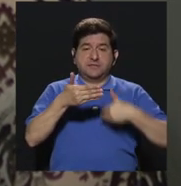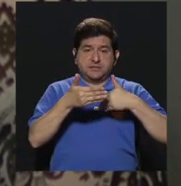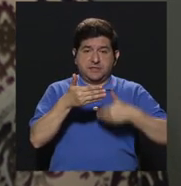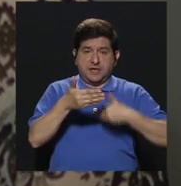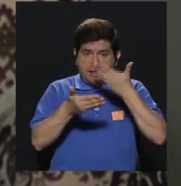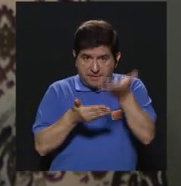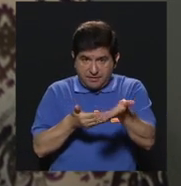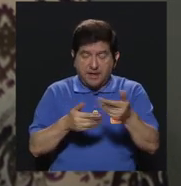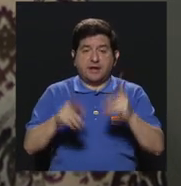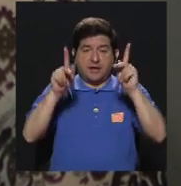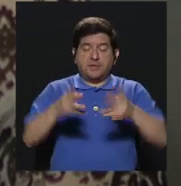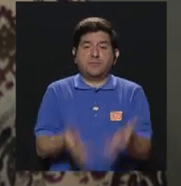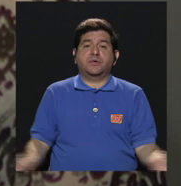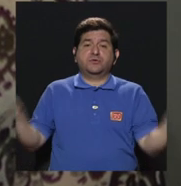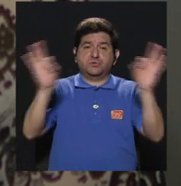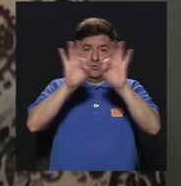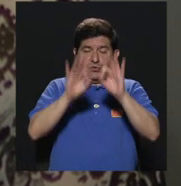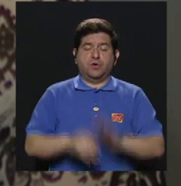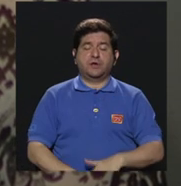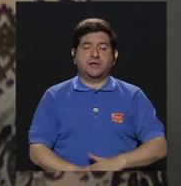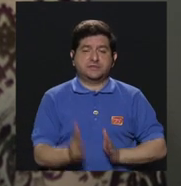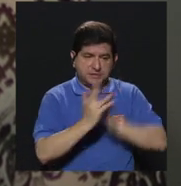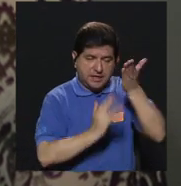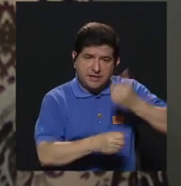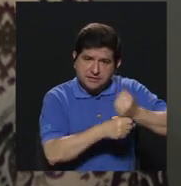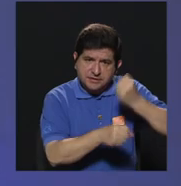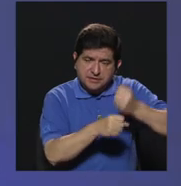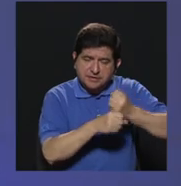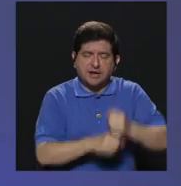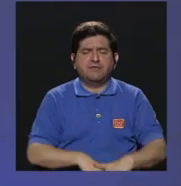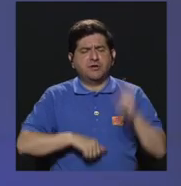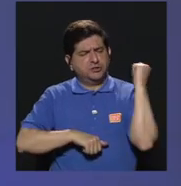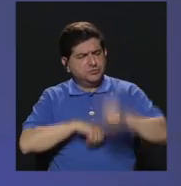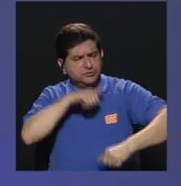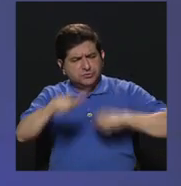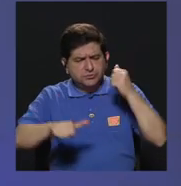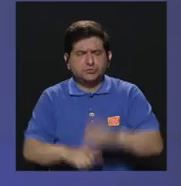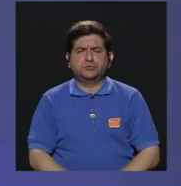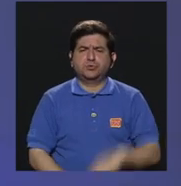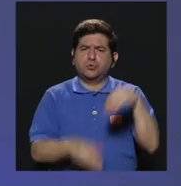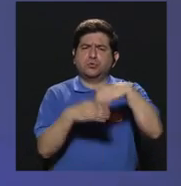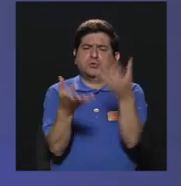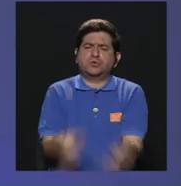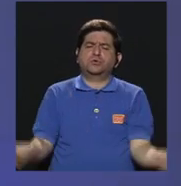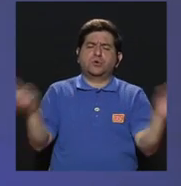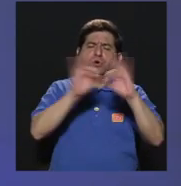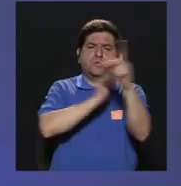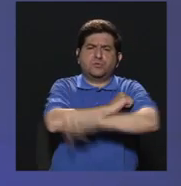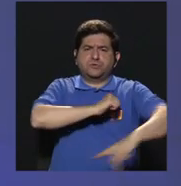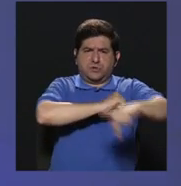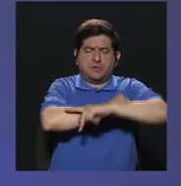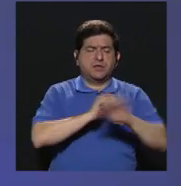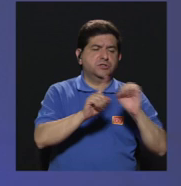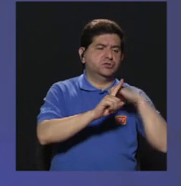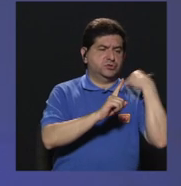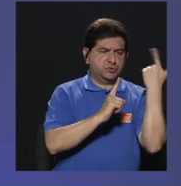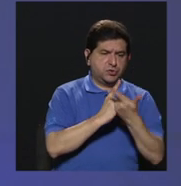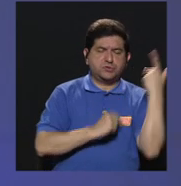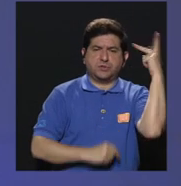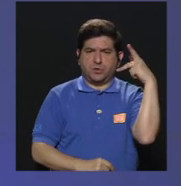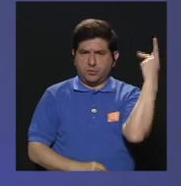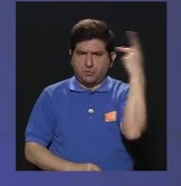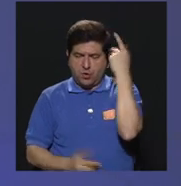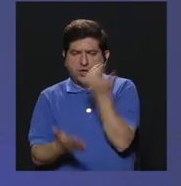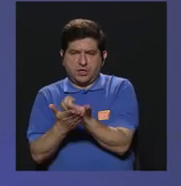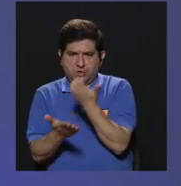ilustres costarricenses, quienes con su trabajo y dedicación han hecho grandes aportes al país en lo social, lo